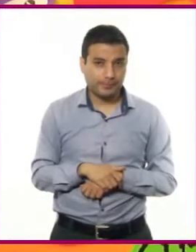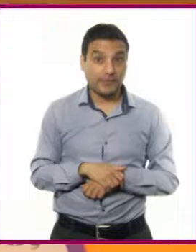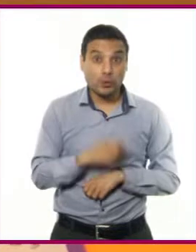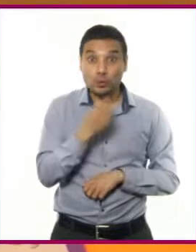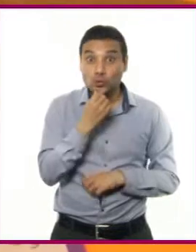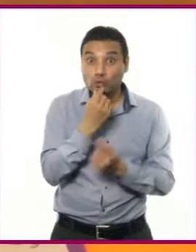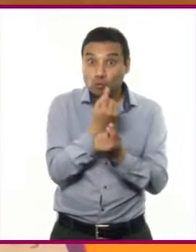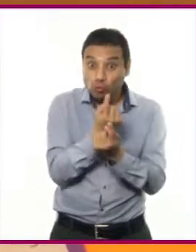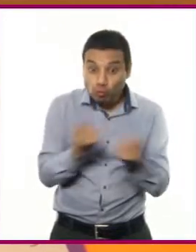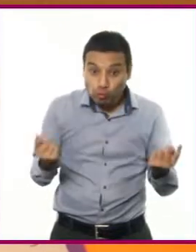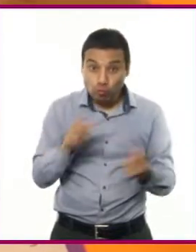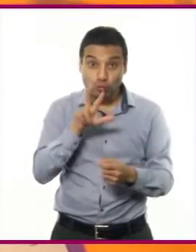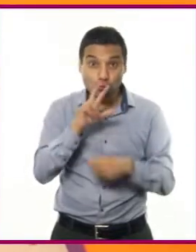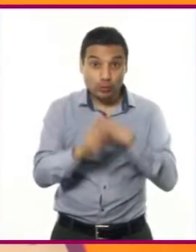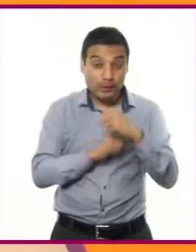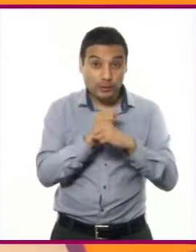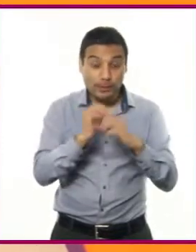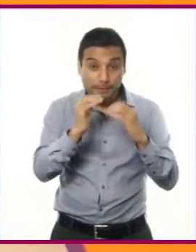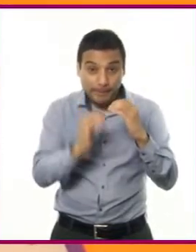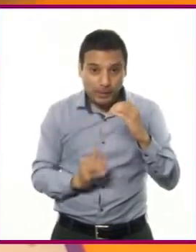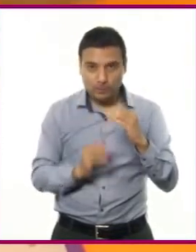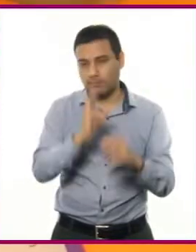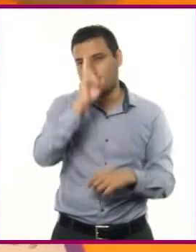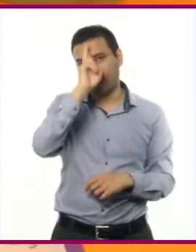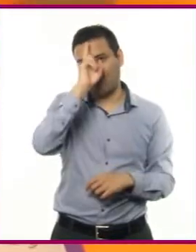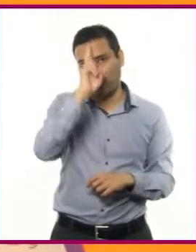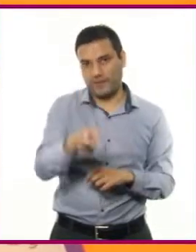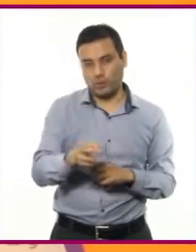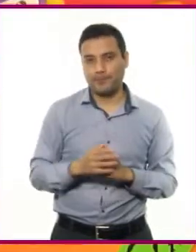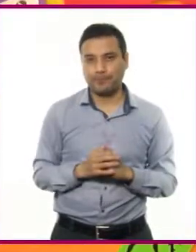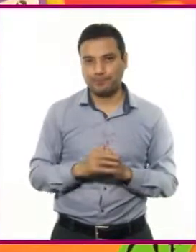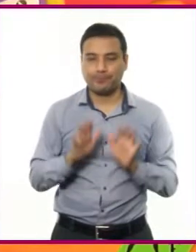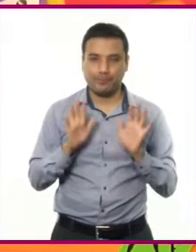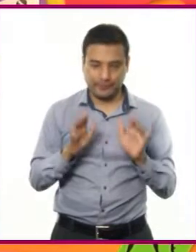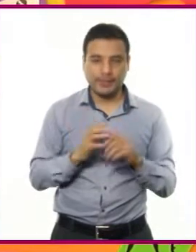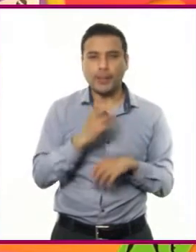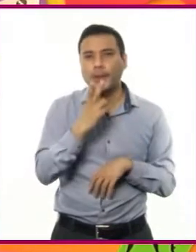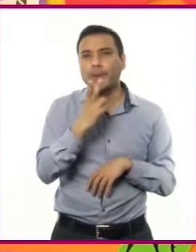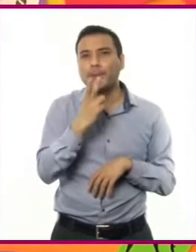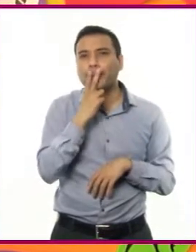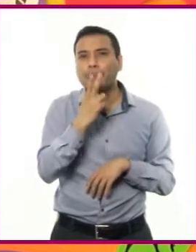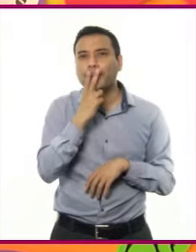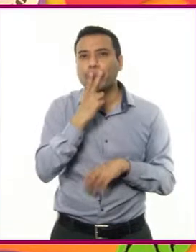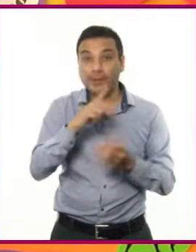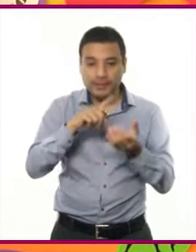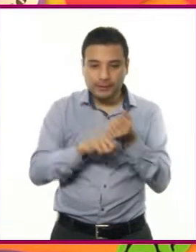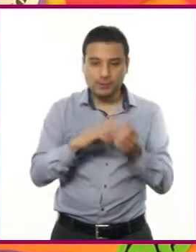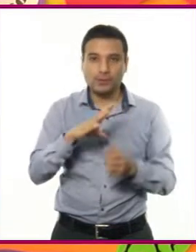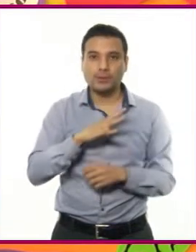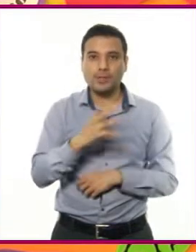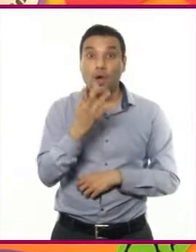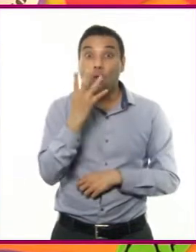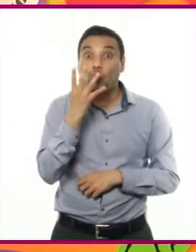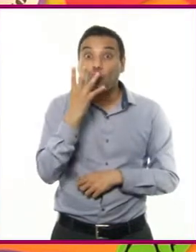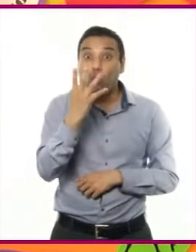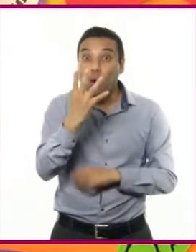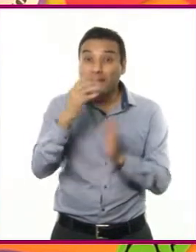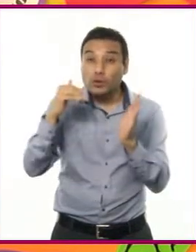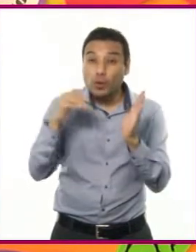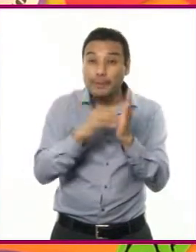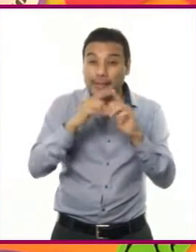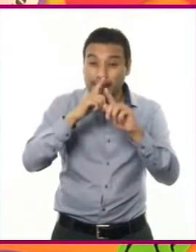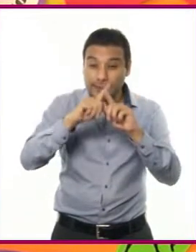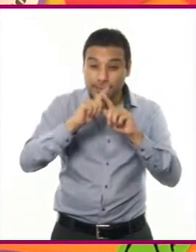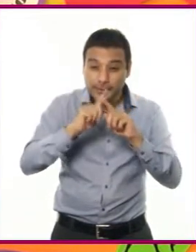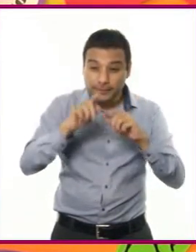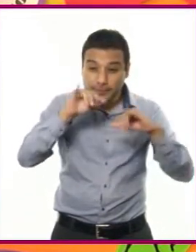para los menores de edad. Este contiene en su composición alrededor de unas 4,000 sustancias nocivas, además